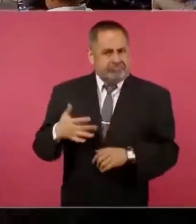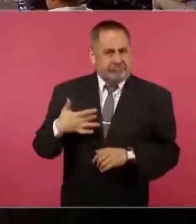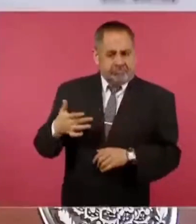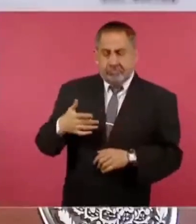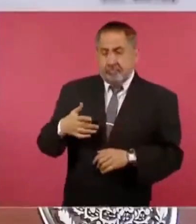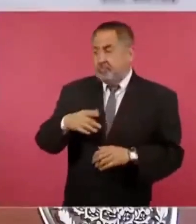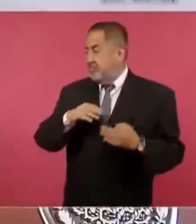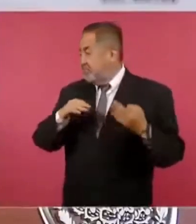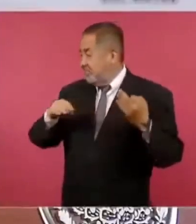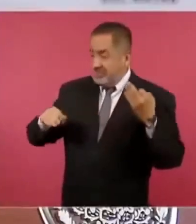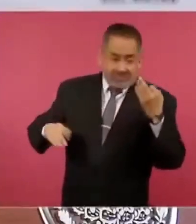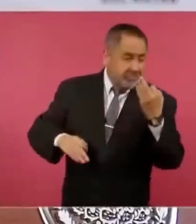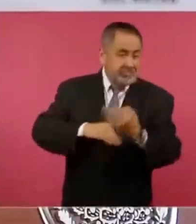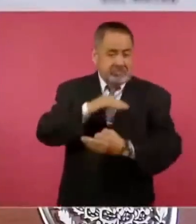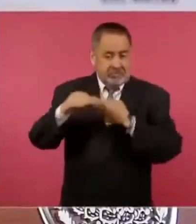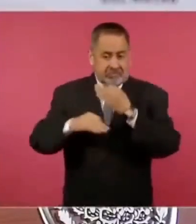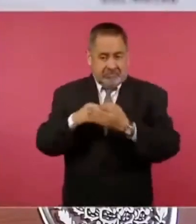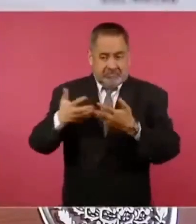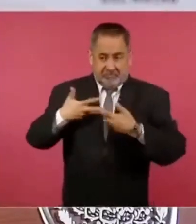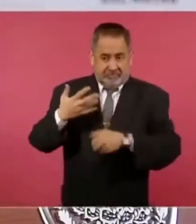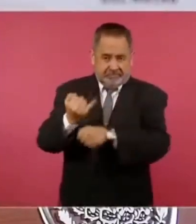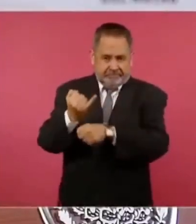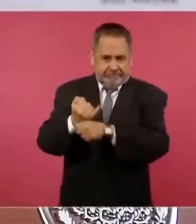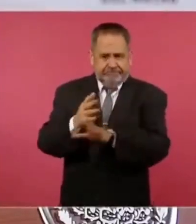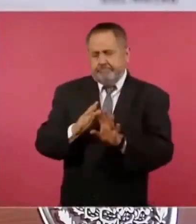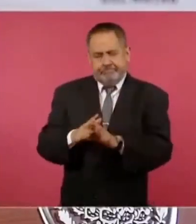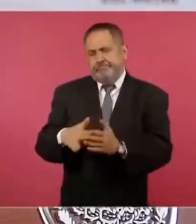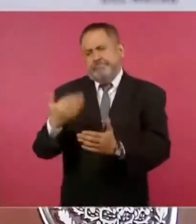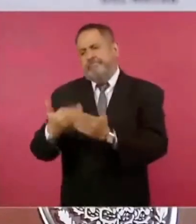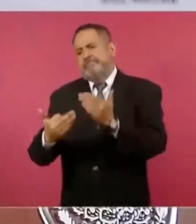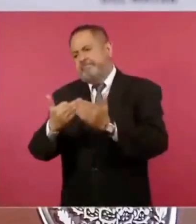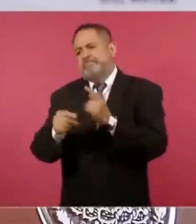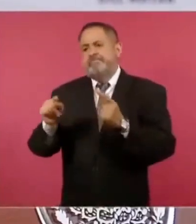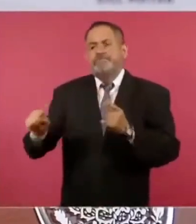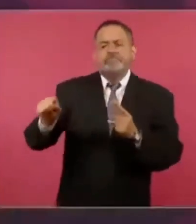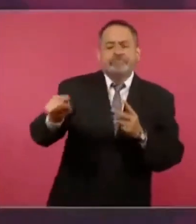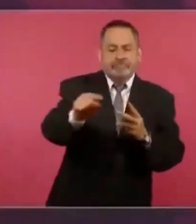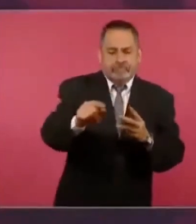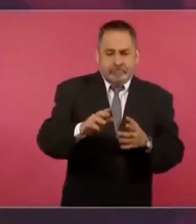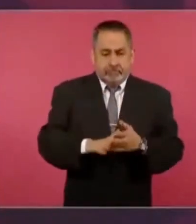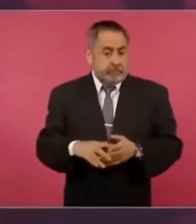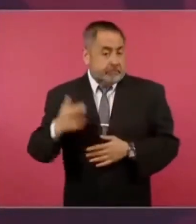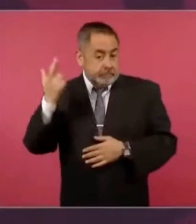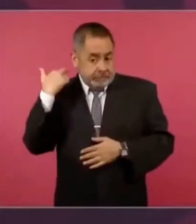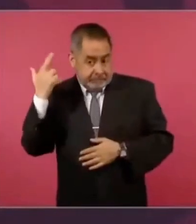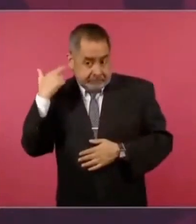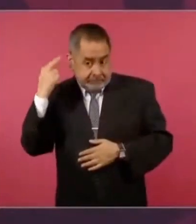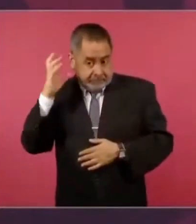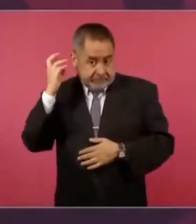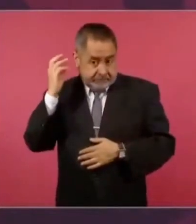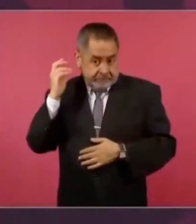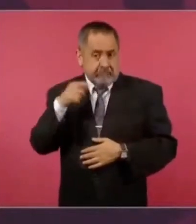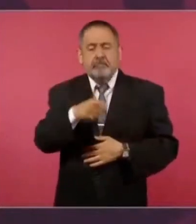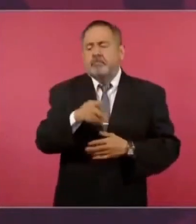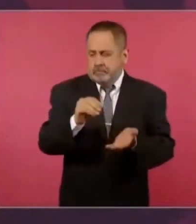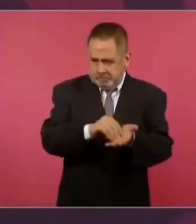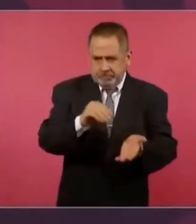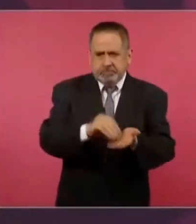de que ya todo es Internet. No. Y la radio todavía tiene como